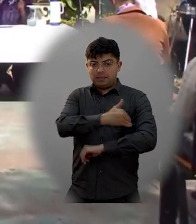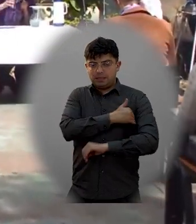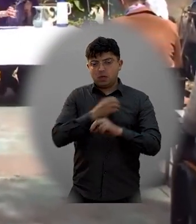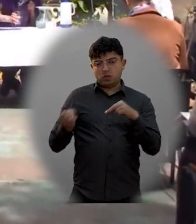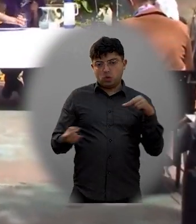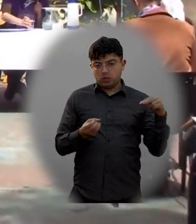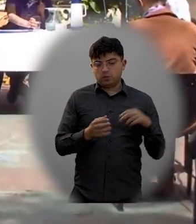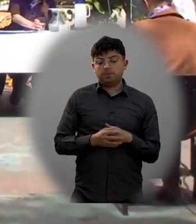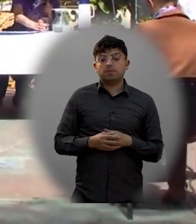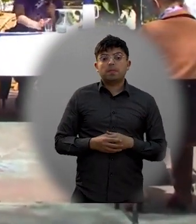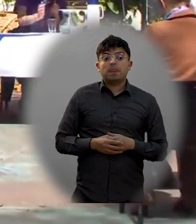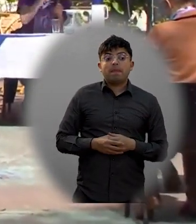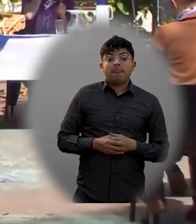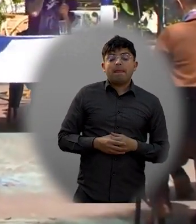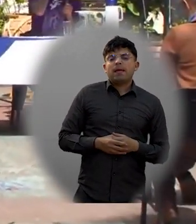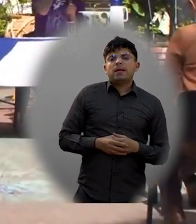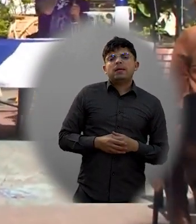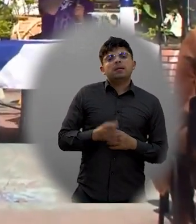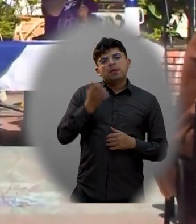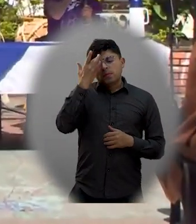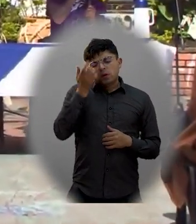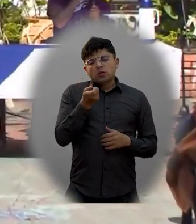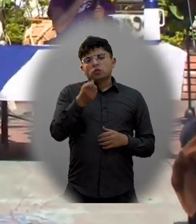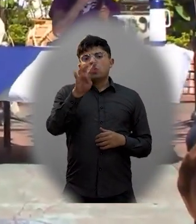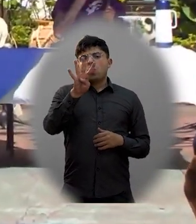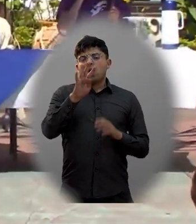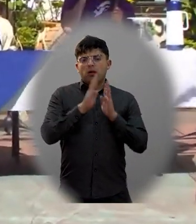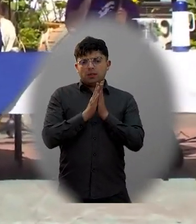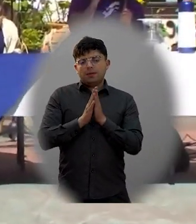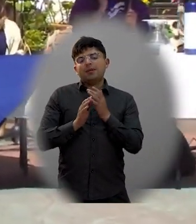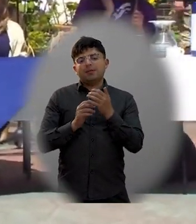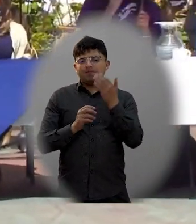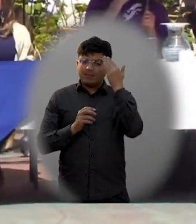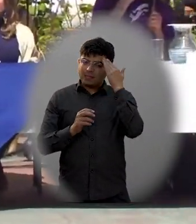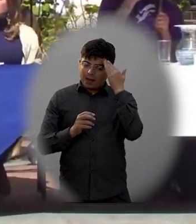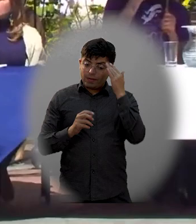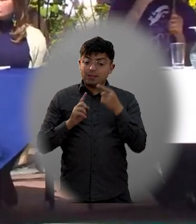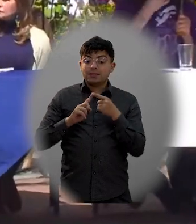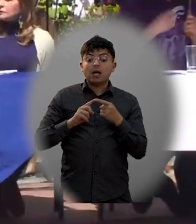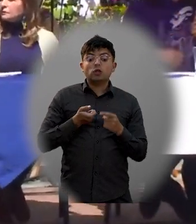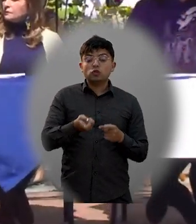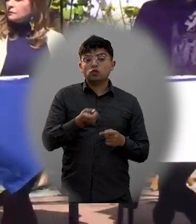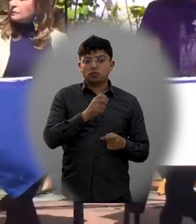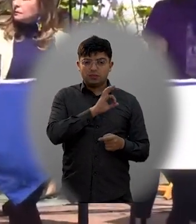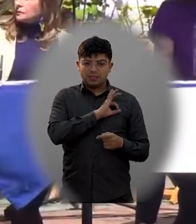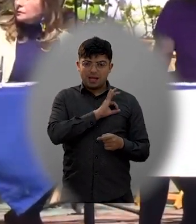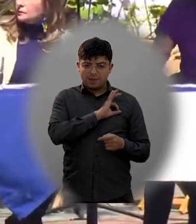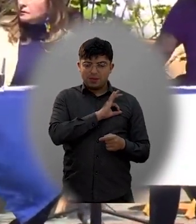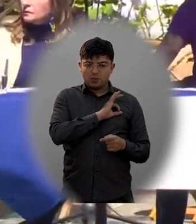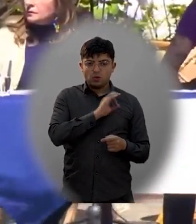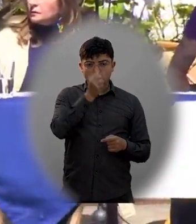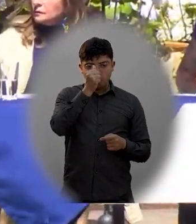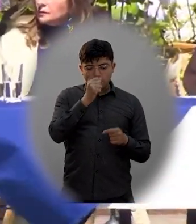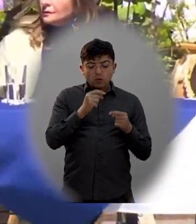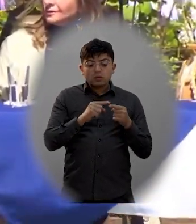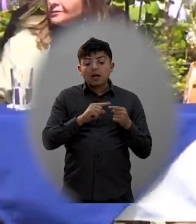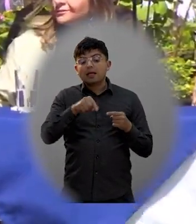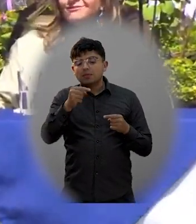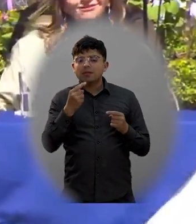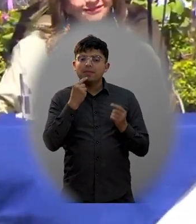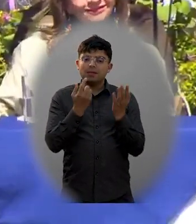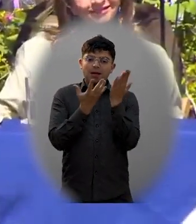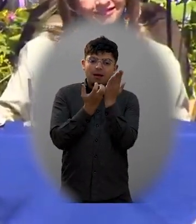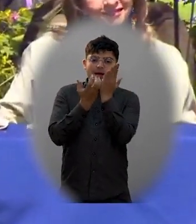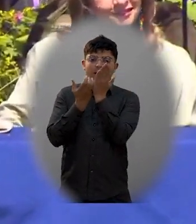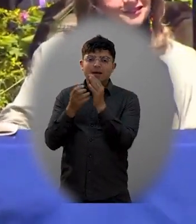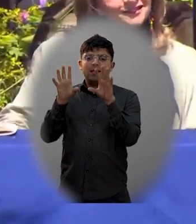de Educación. ¿Por qué hasta el 4? Bueno, porque sabemos que después de ese fin de semana empieza Tutaina